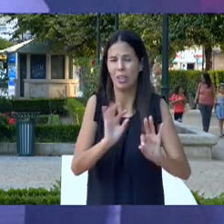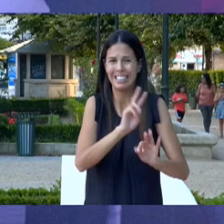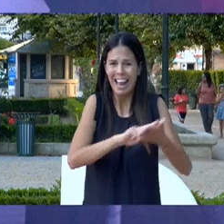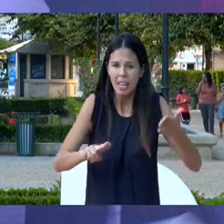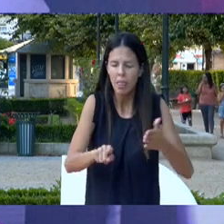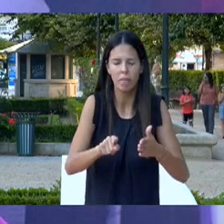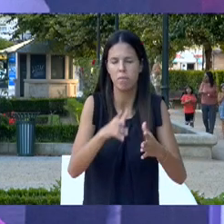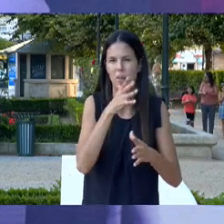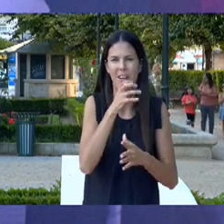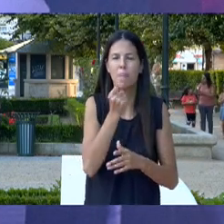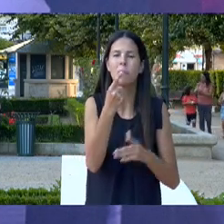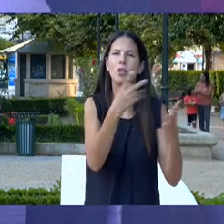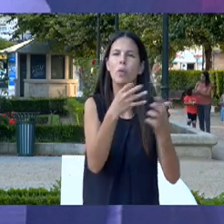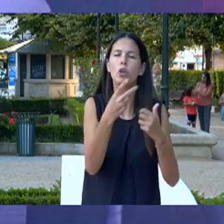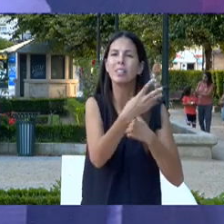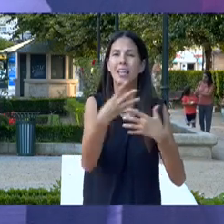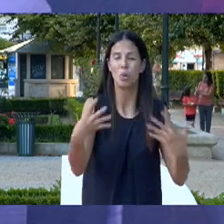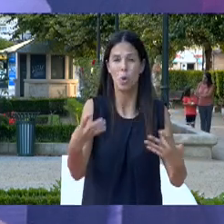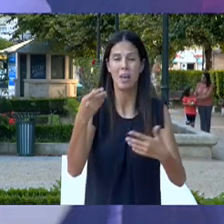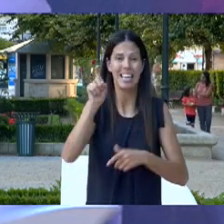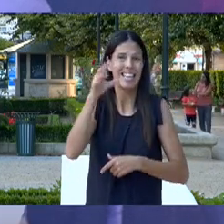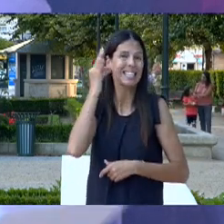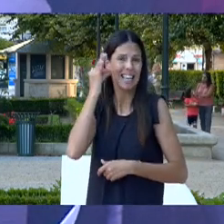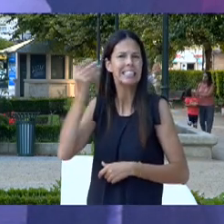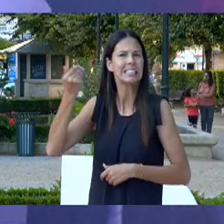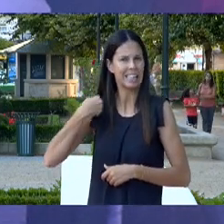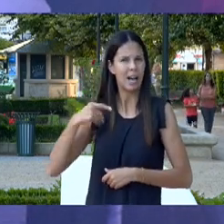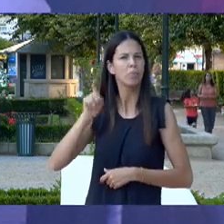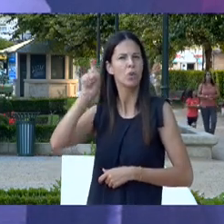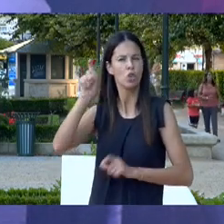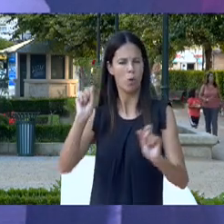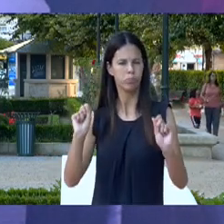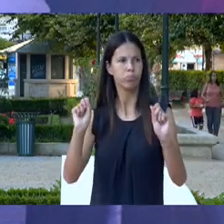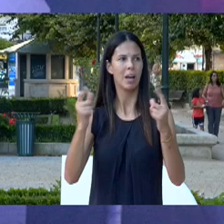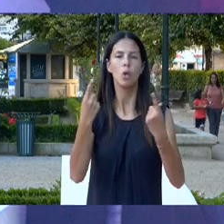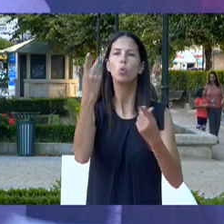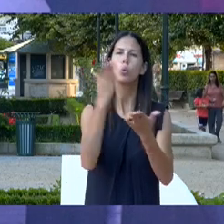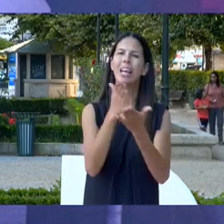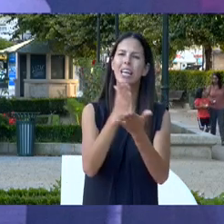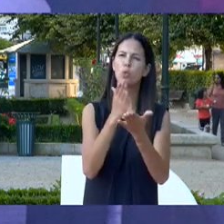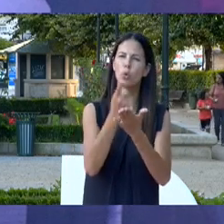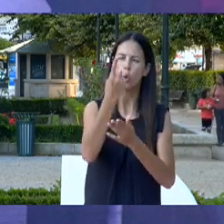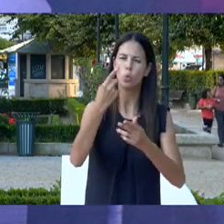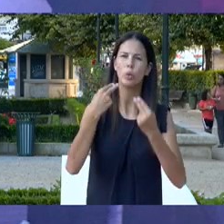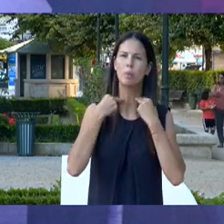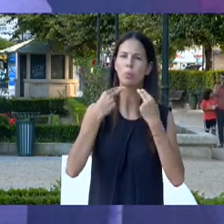En xusto 1929 ela xa era mestra. Hai un estudio dun deputado e xornalista, Luis Bello,